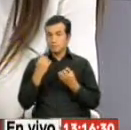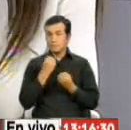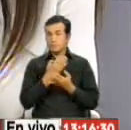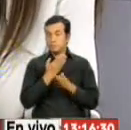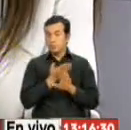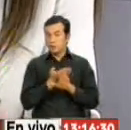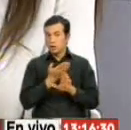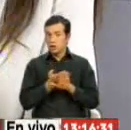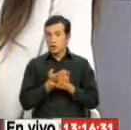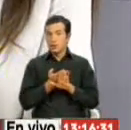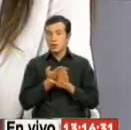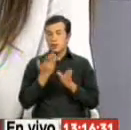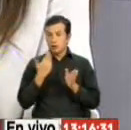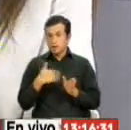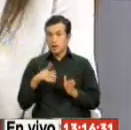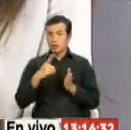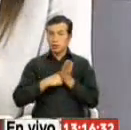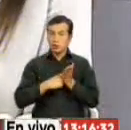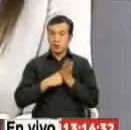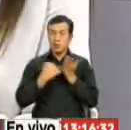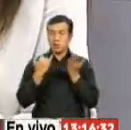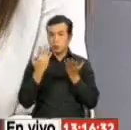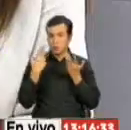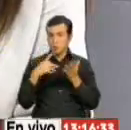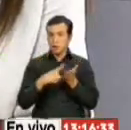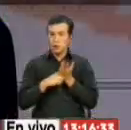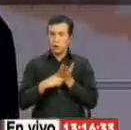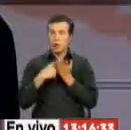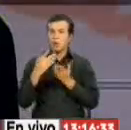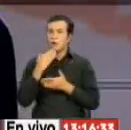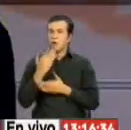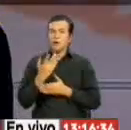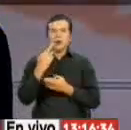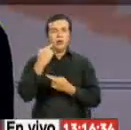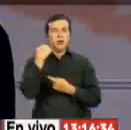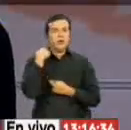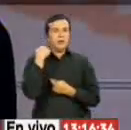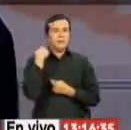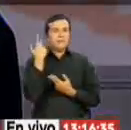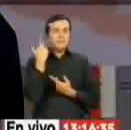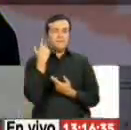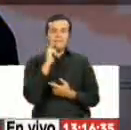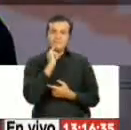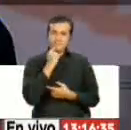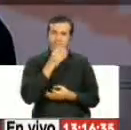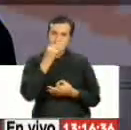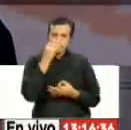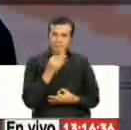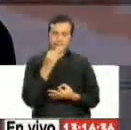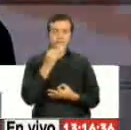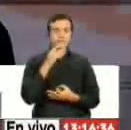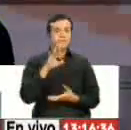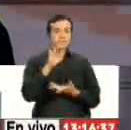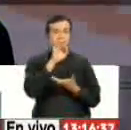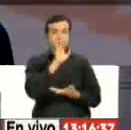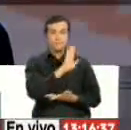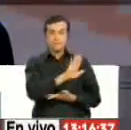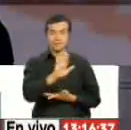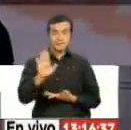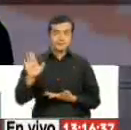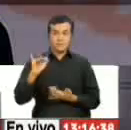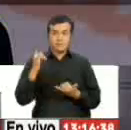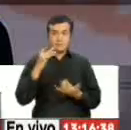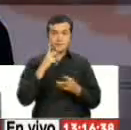se proponga después de esta reunión que se está manteniendo ya a esta hora la responsabilidad y la seriedad que tienen nuestros representantes en este